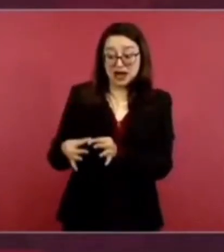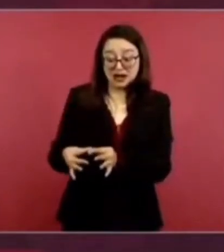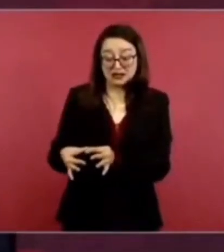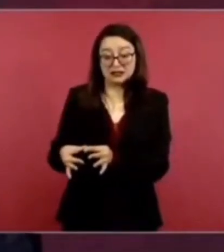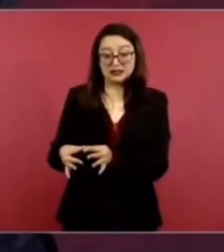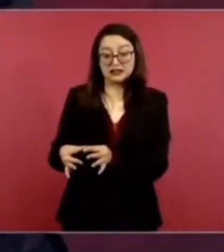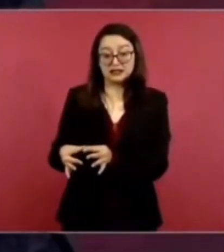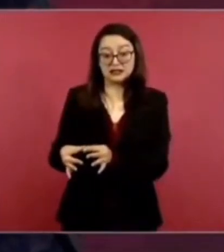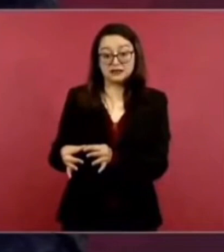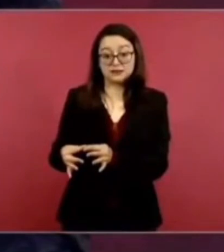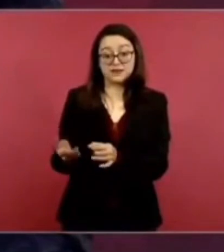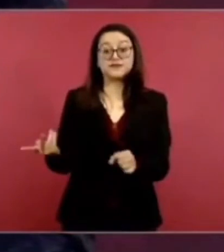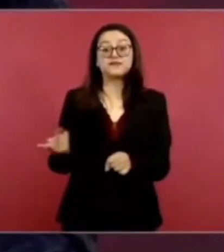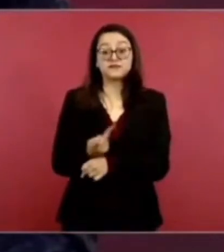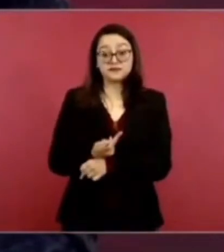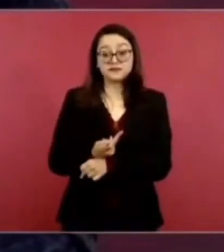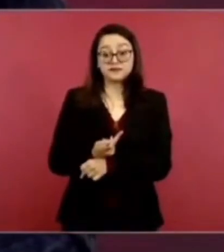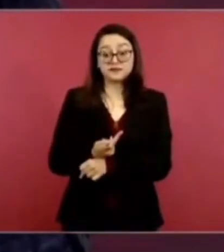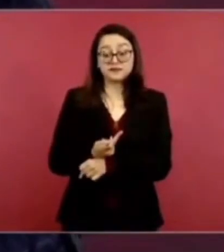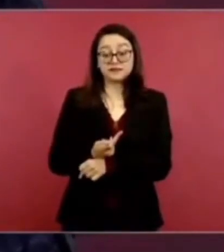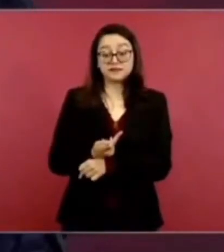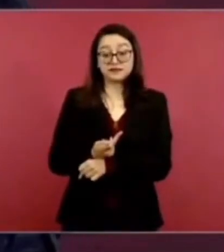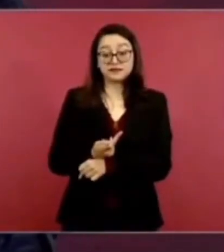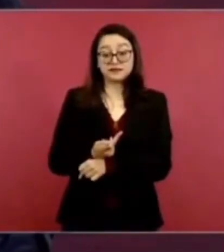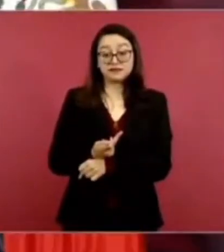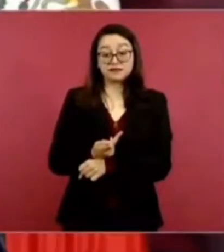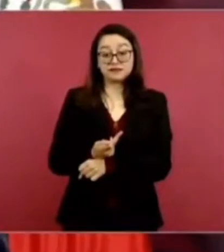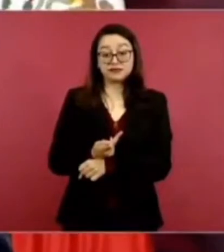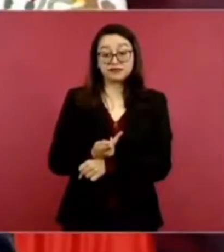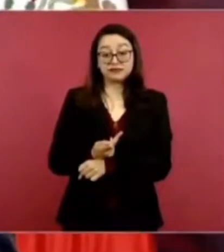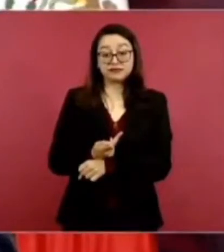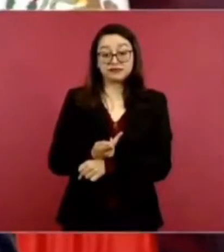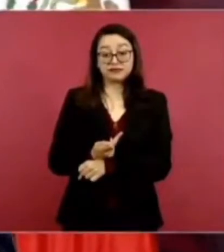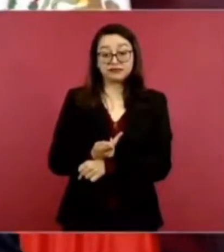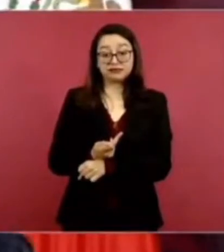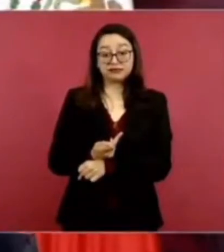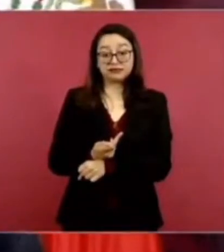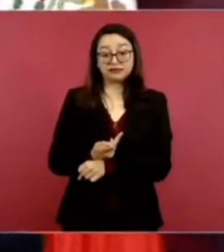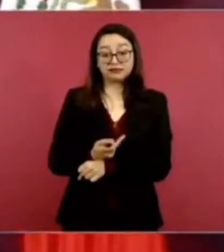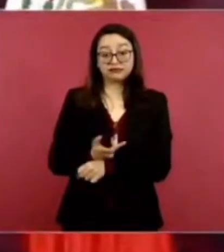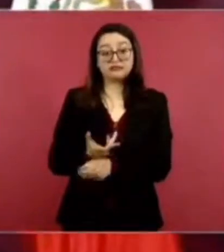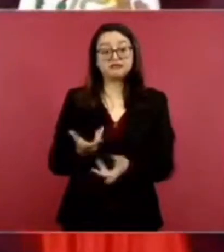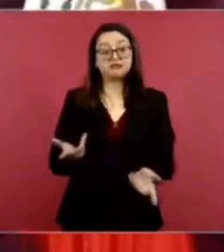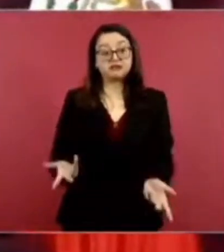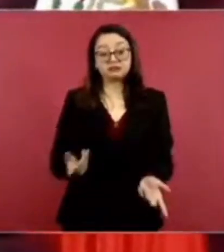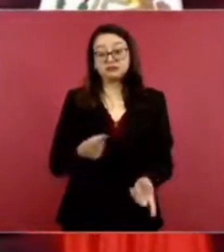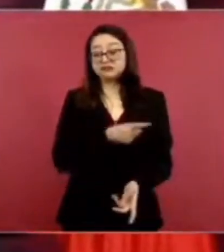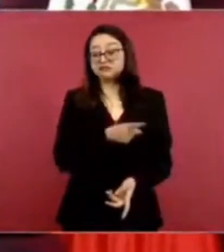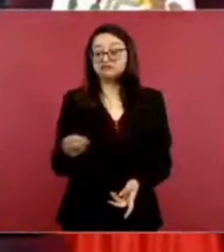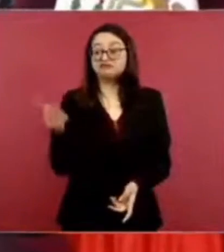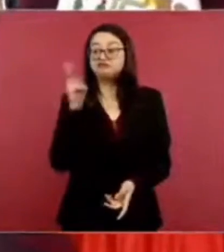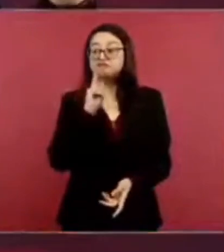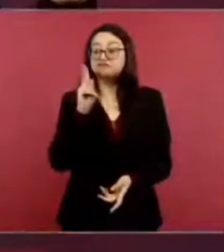con ese hecho se deja en